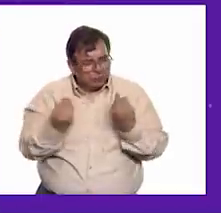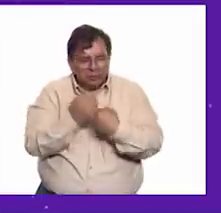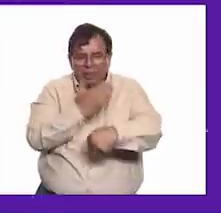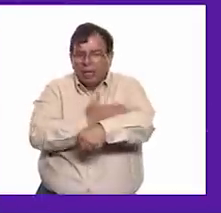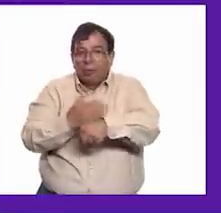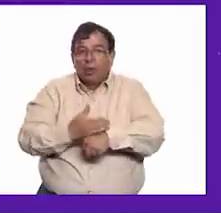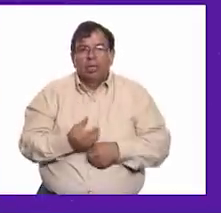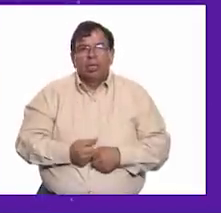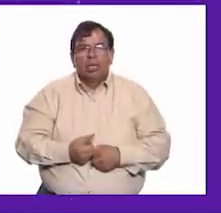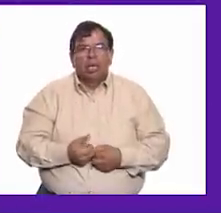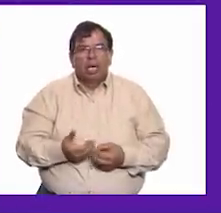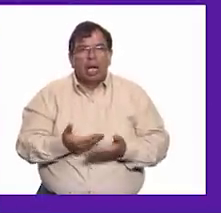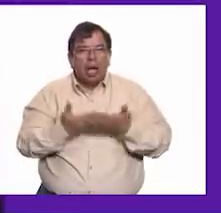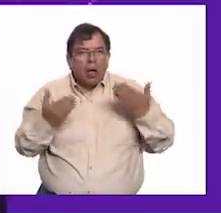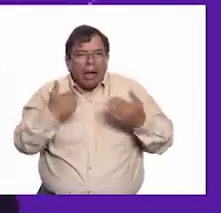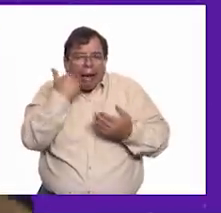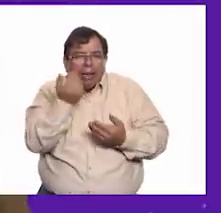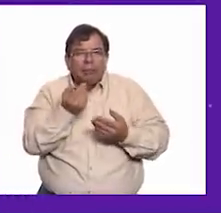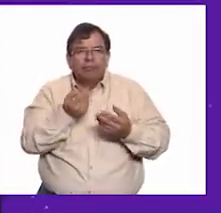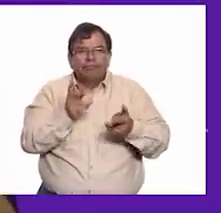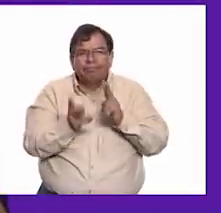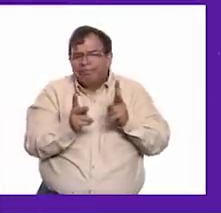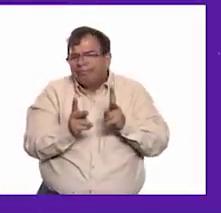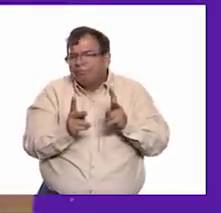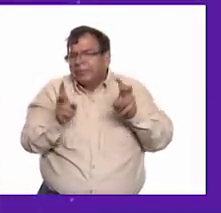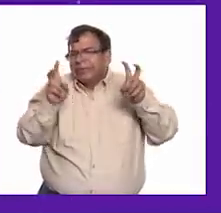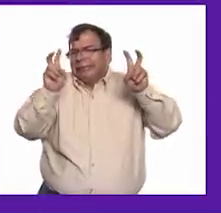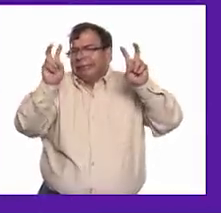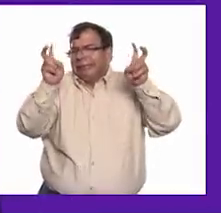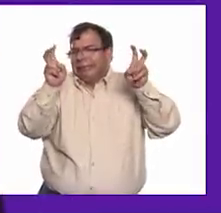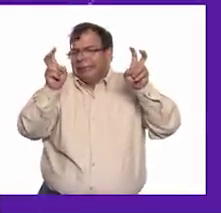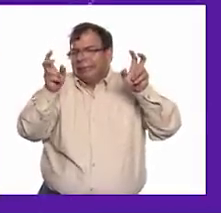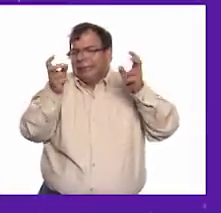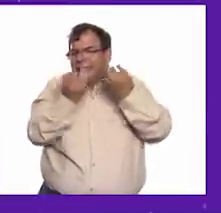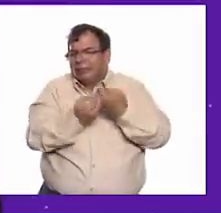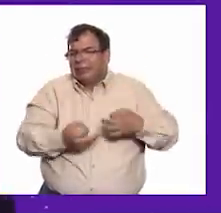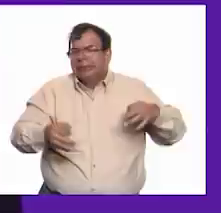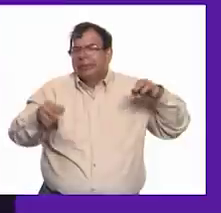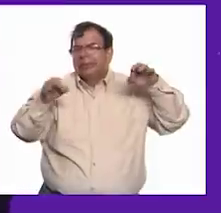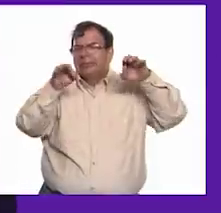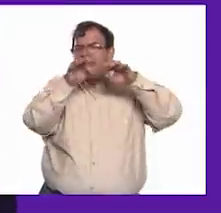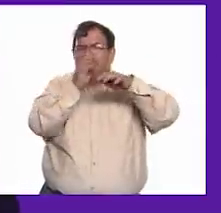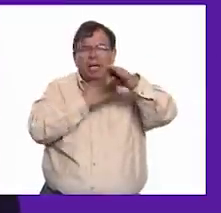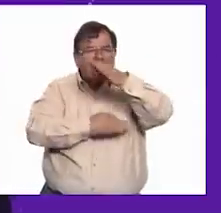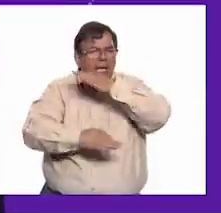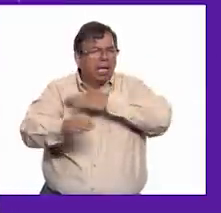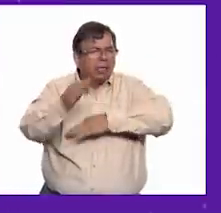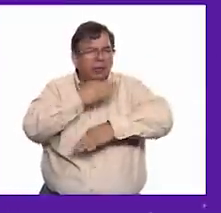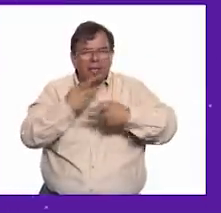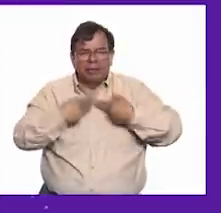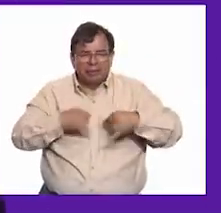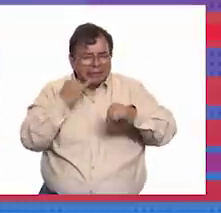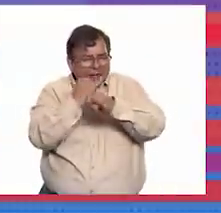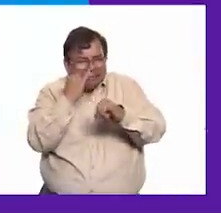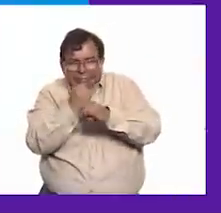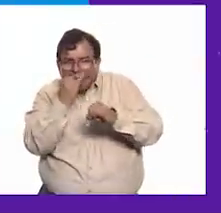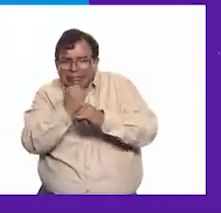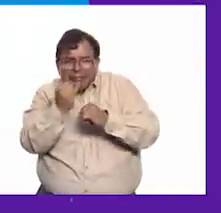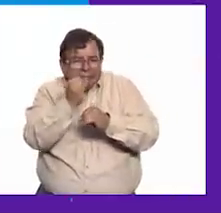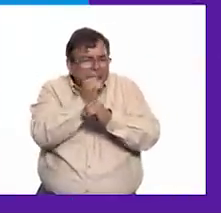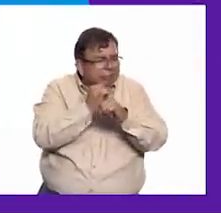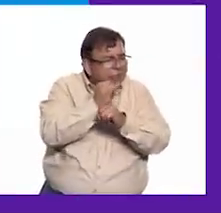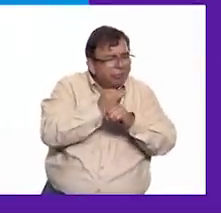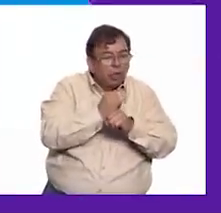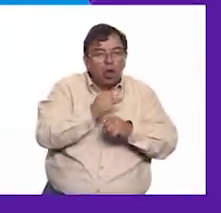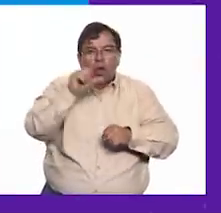Esta ocasión queremos platicar con ustedes de un tema muy importante para todos los exploradores del ciberespacio como tú.